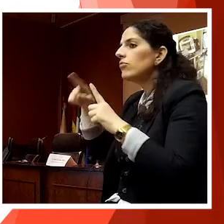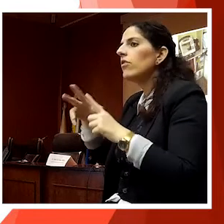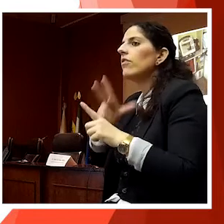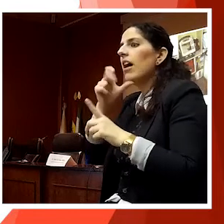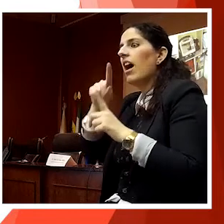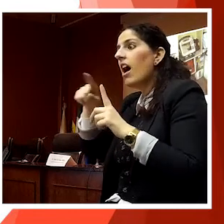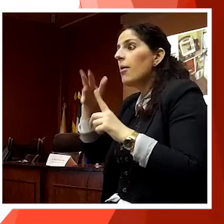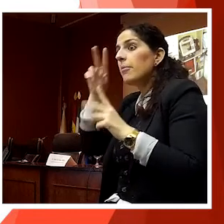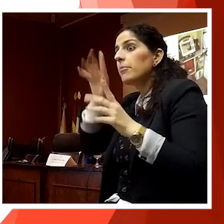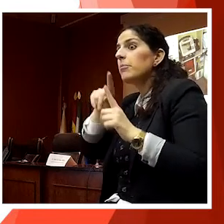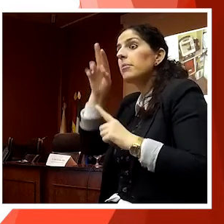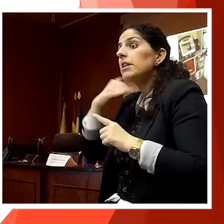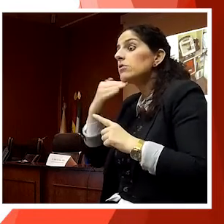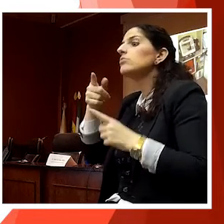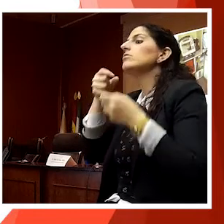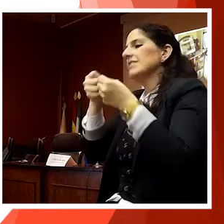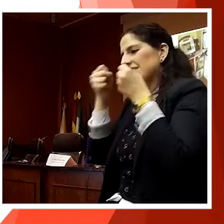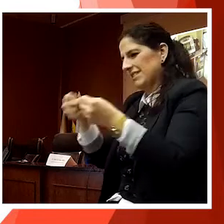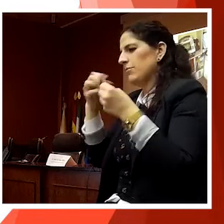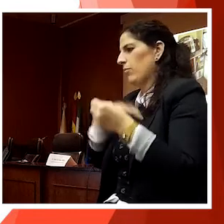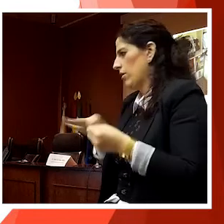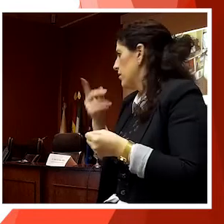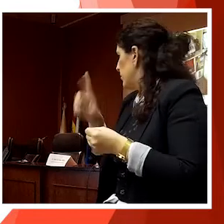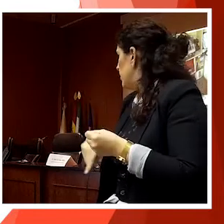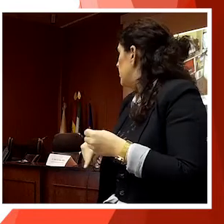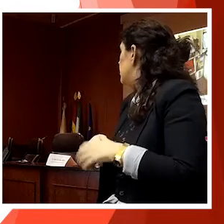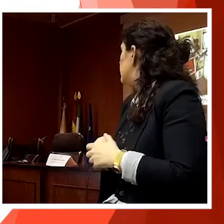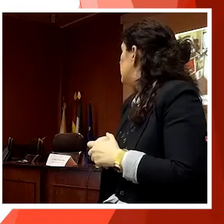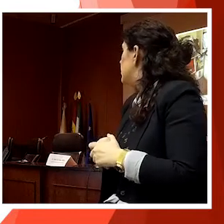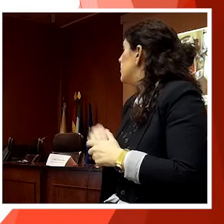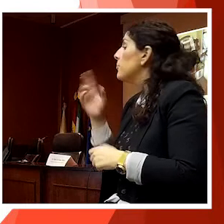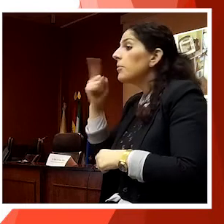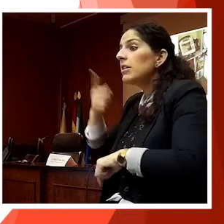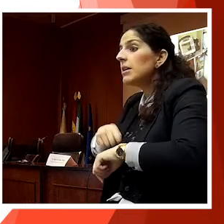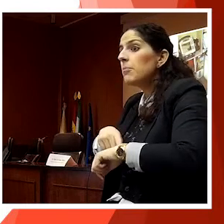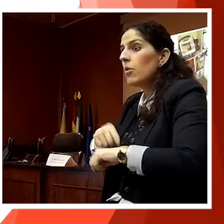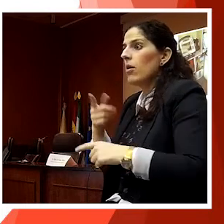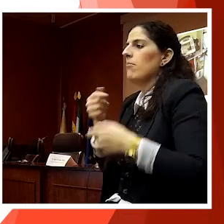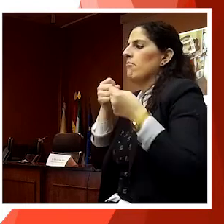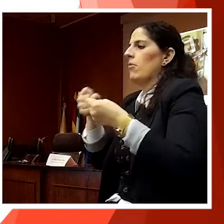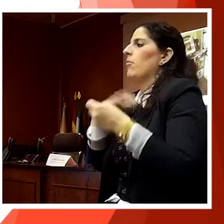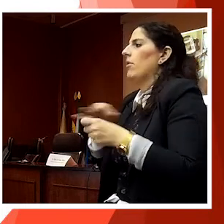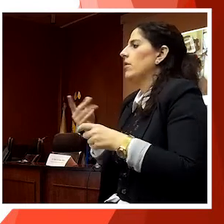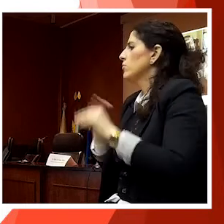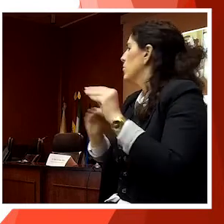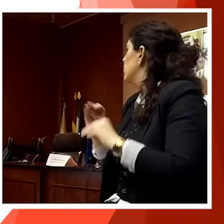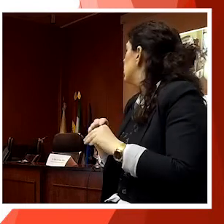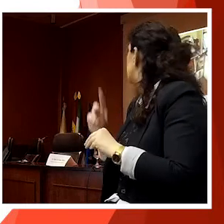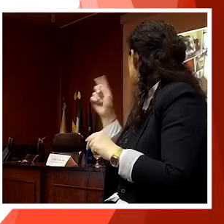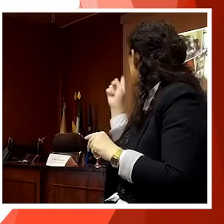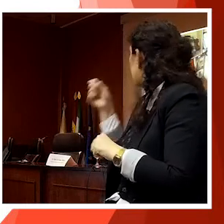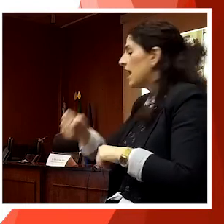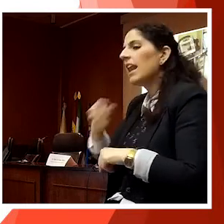dicho antes el doctor Suárez, una arritmia maligna en los primeros minutos, horas del infarto. Y aquí debajo llevamos una nevera, que